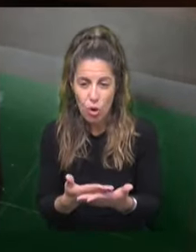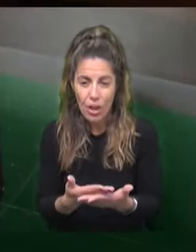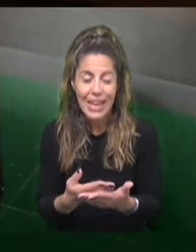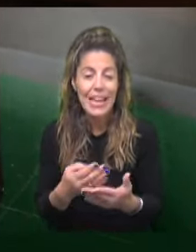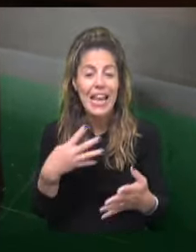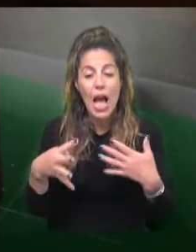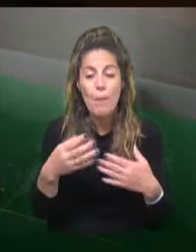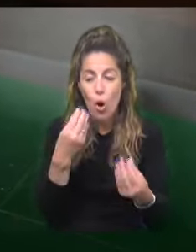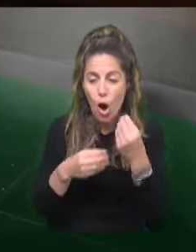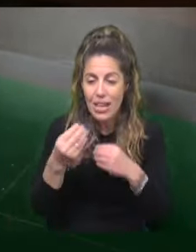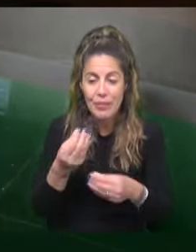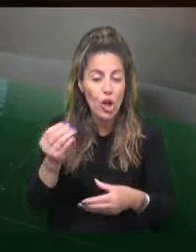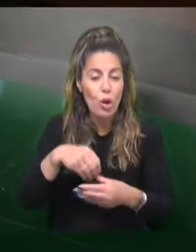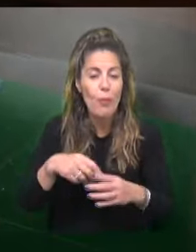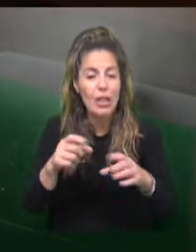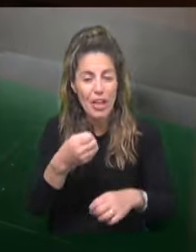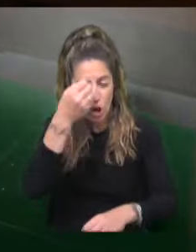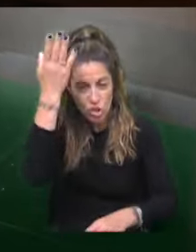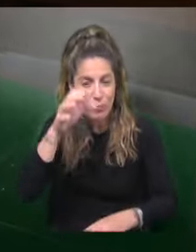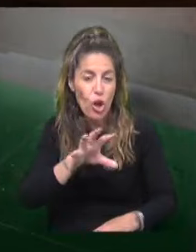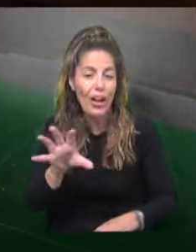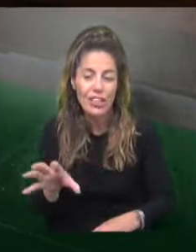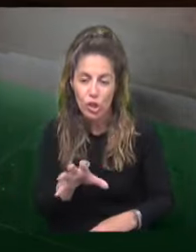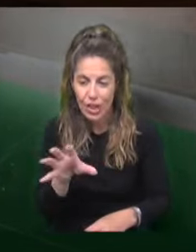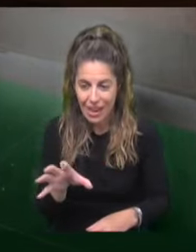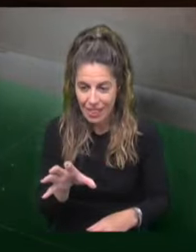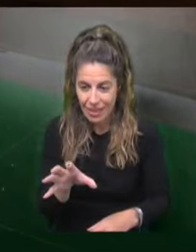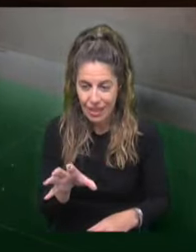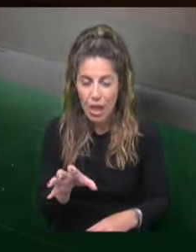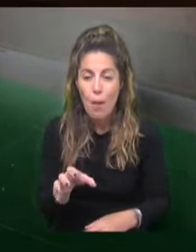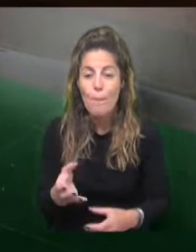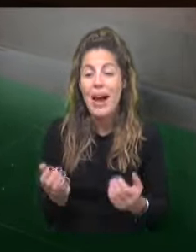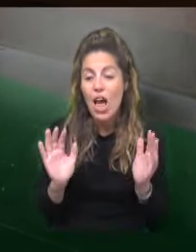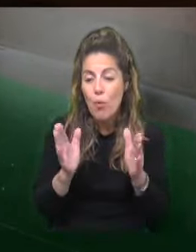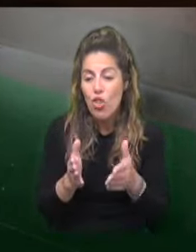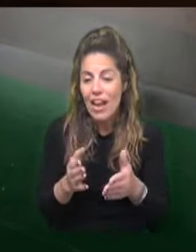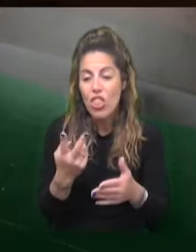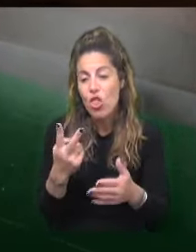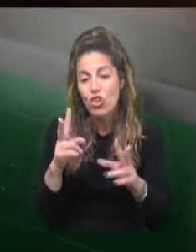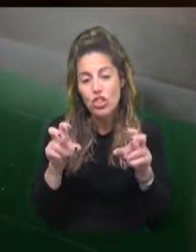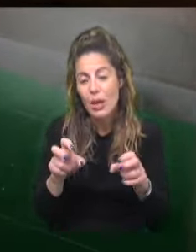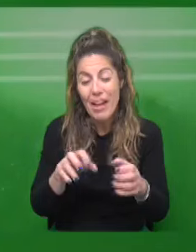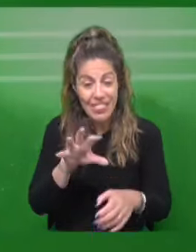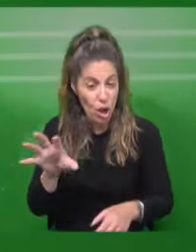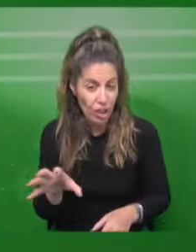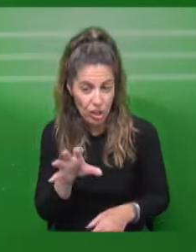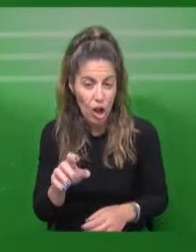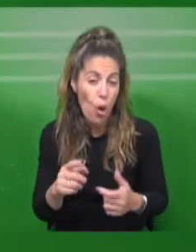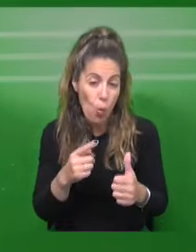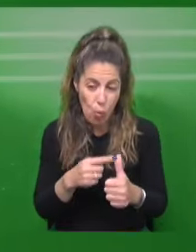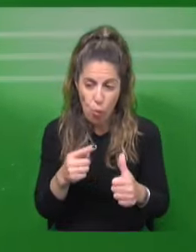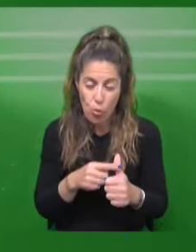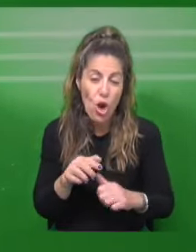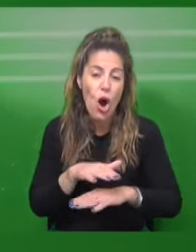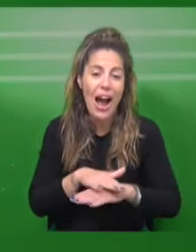espo alimento le incorporamos también el concepto regional para abordar dos dimensiones de lo regional uno a